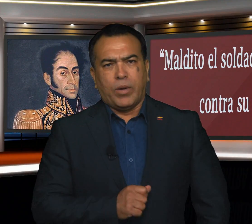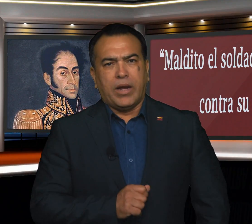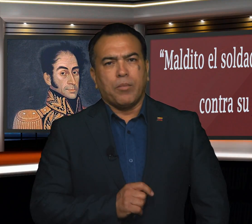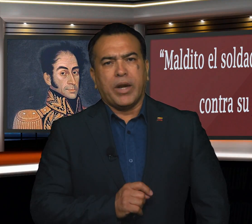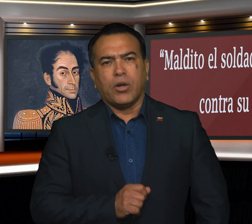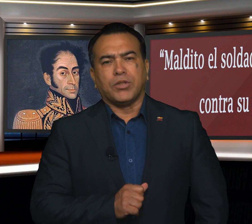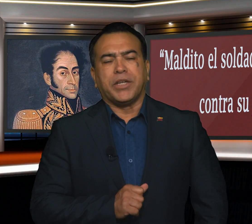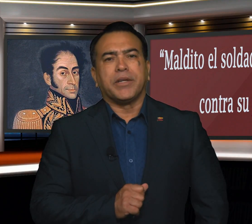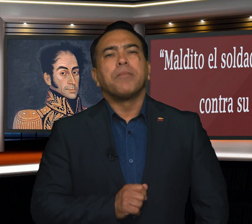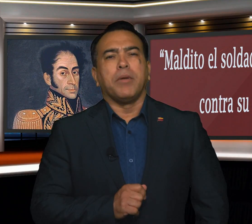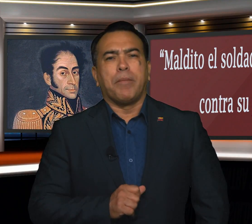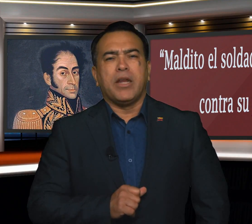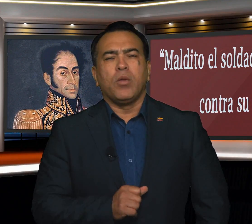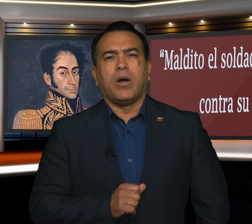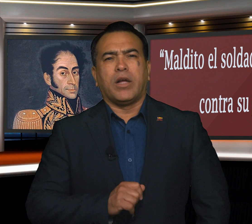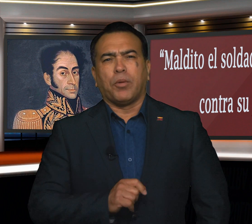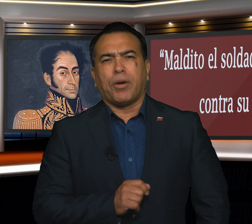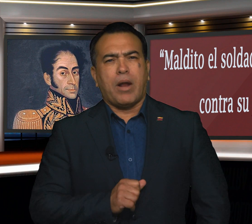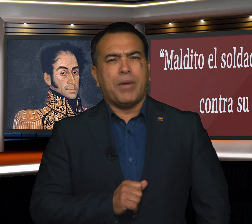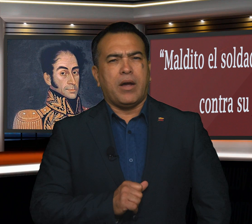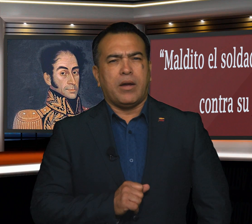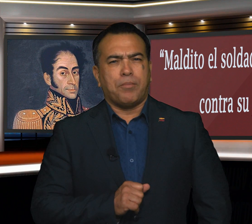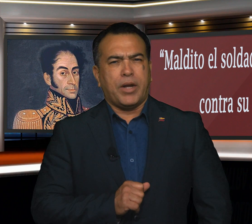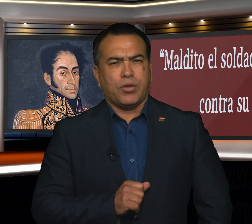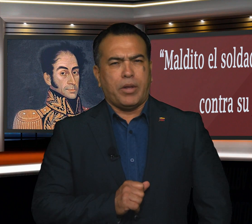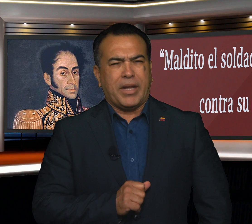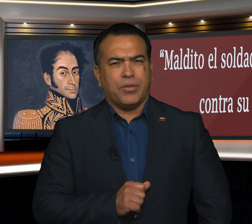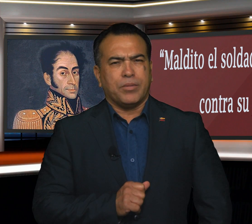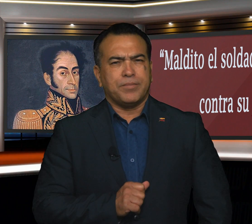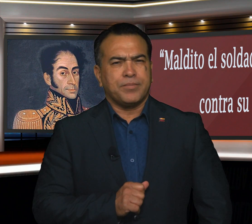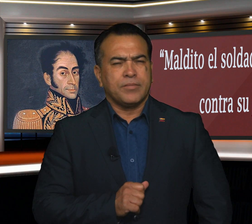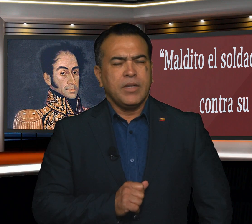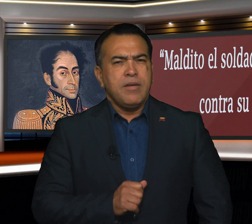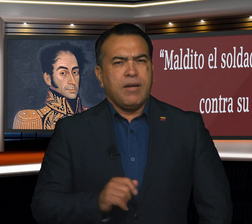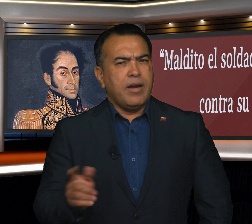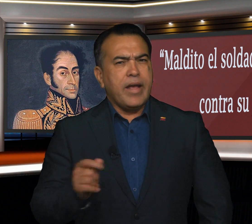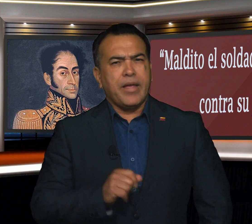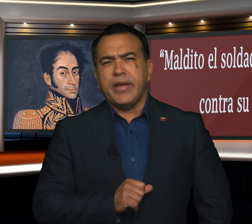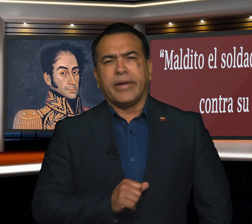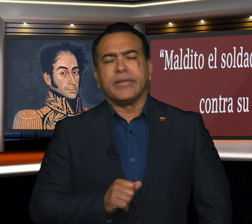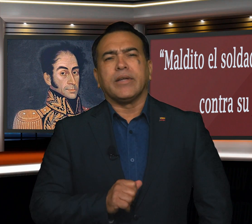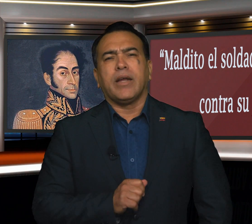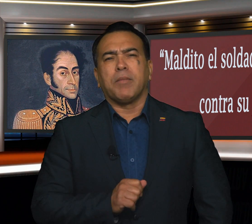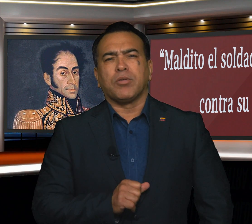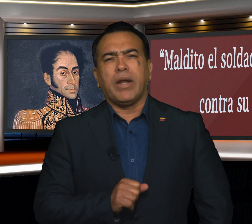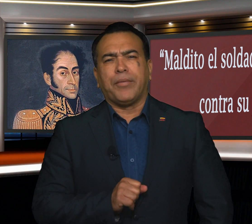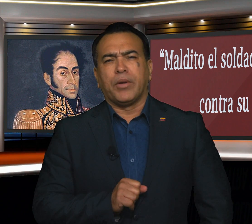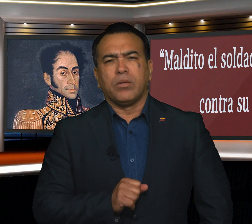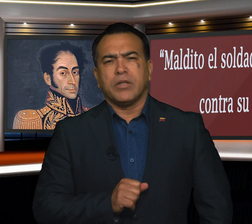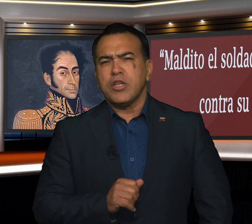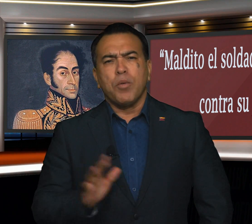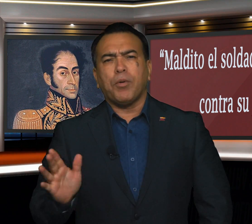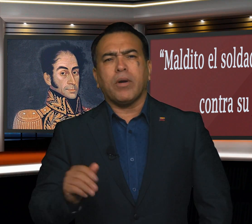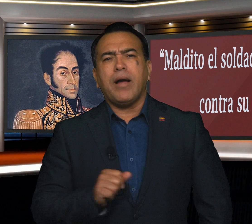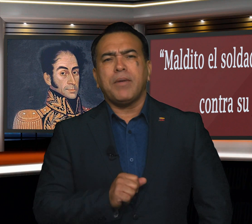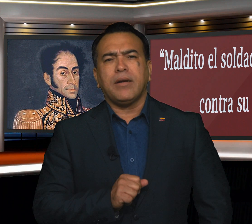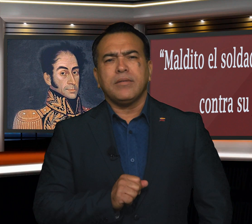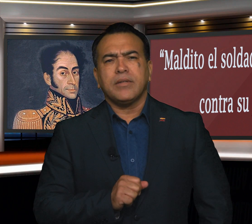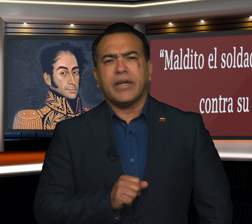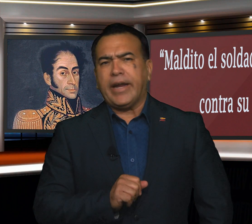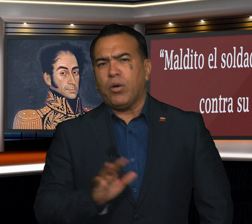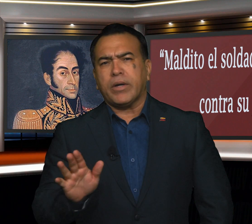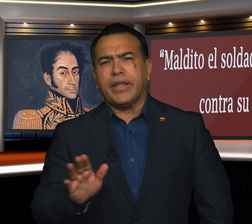Saludos, Venezuela. Buenas noches. Bienvenido a tu programa Puesto de Mando. El día de ayer, el Mazolandro hizo un